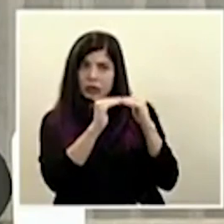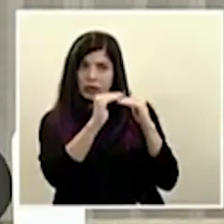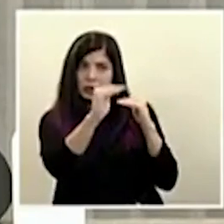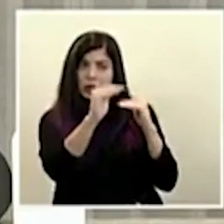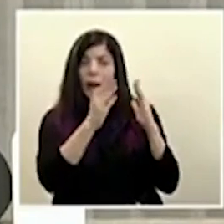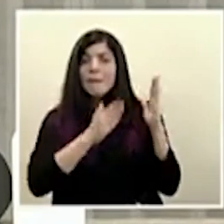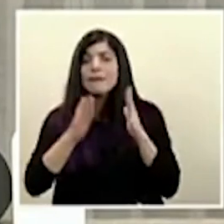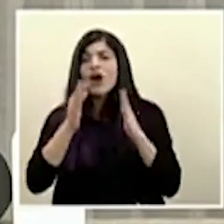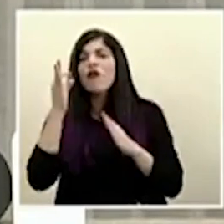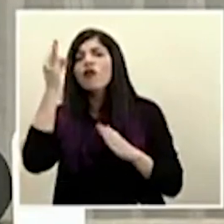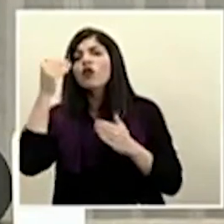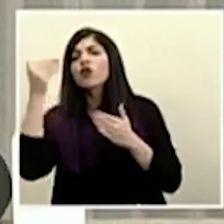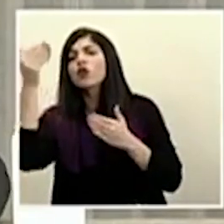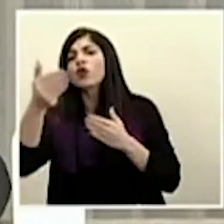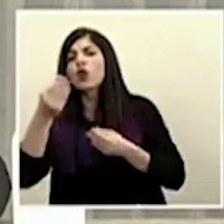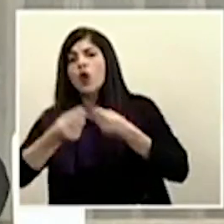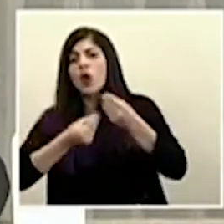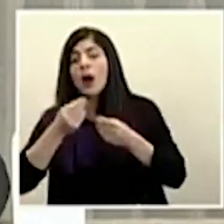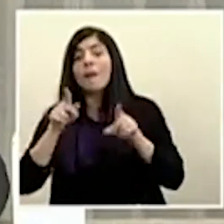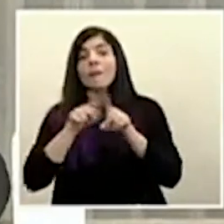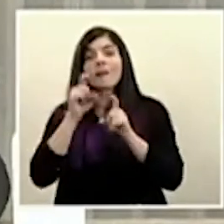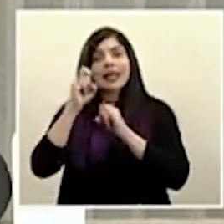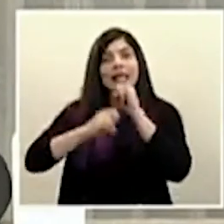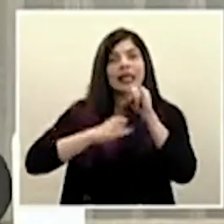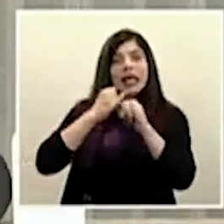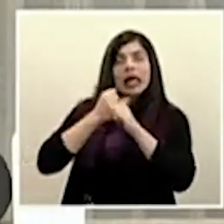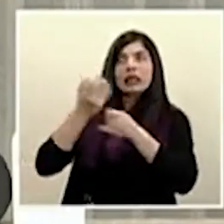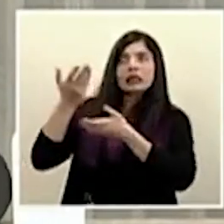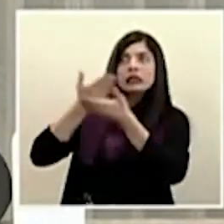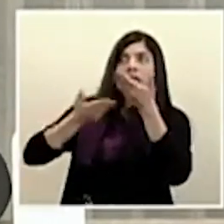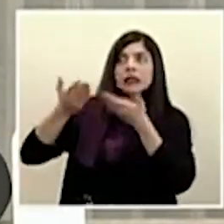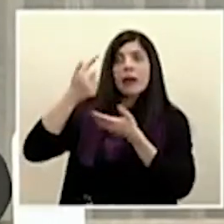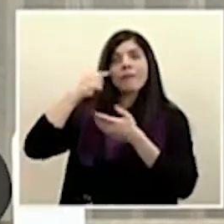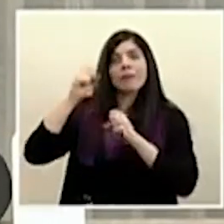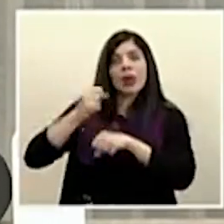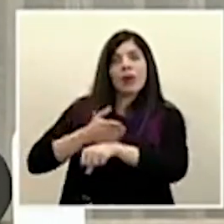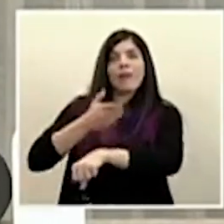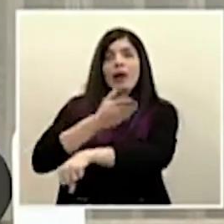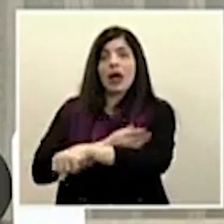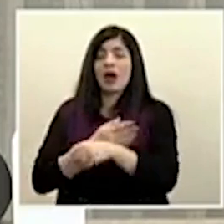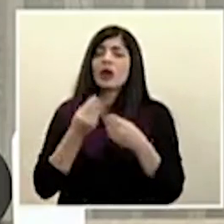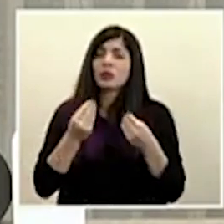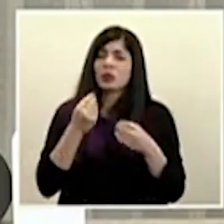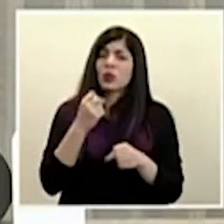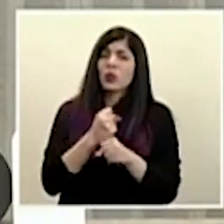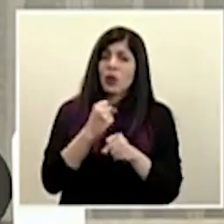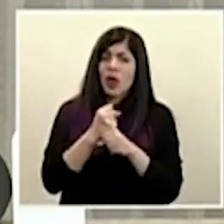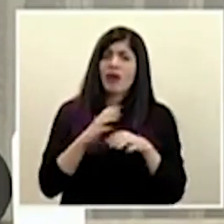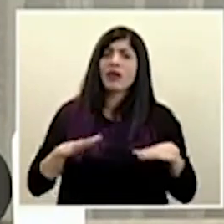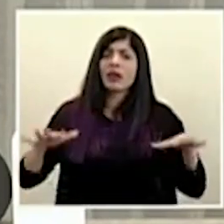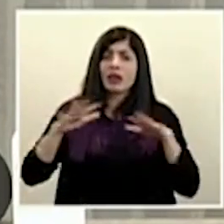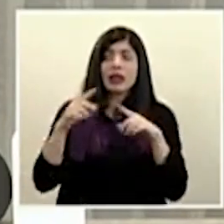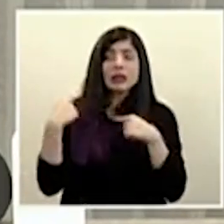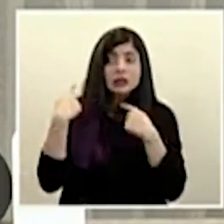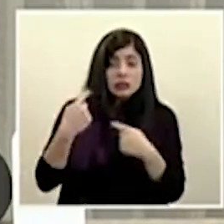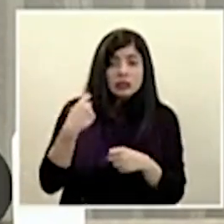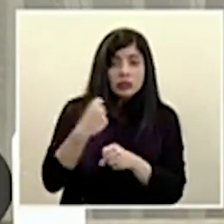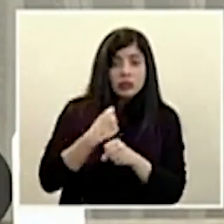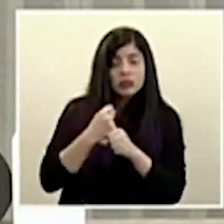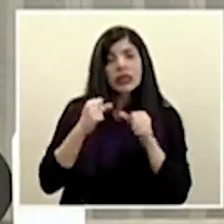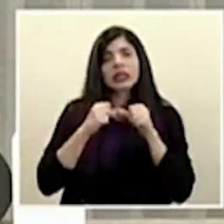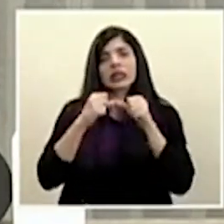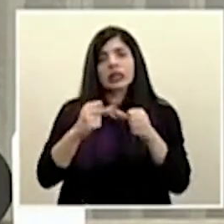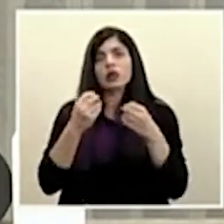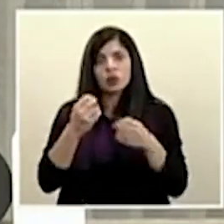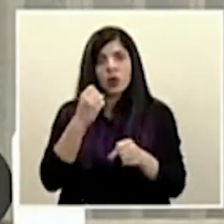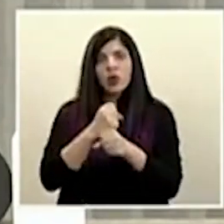el futuro y también en la esfera internacional para que nos vaya lo mejor. Ese será mucho de nuestro trabajo, ha sido mucho nuestro trabajo y seguirá siendo